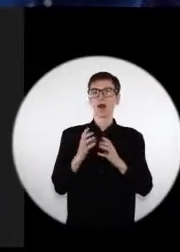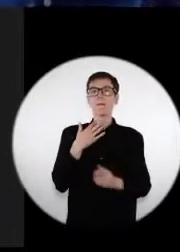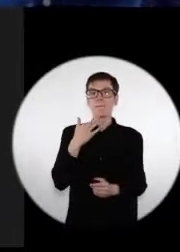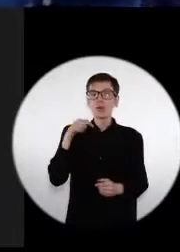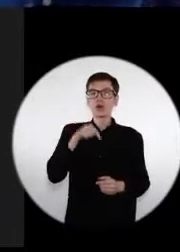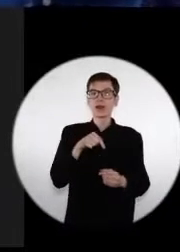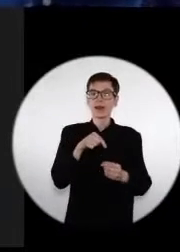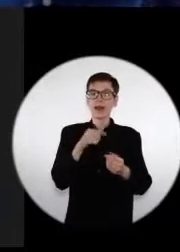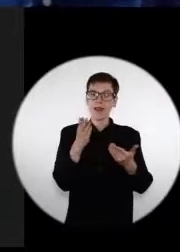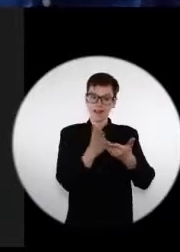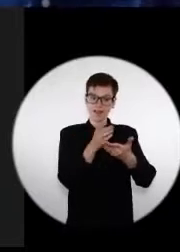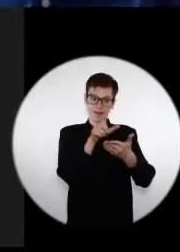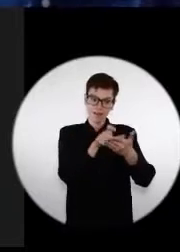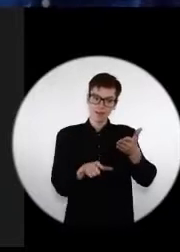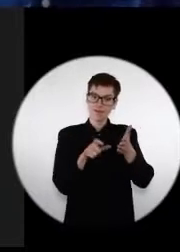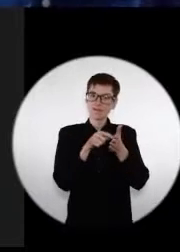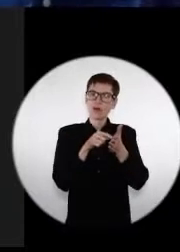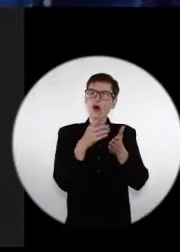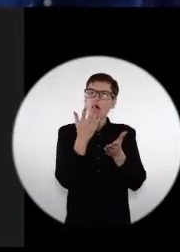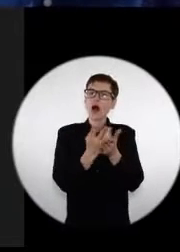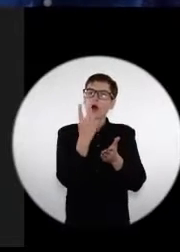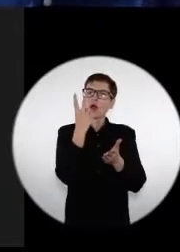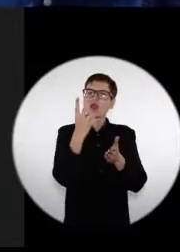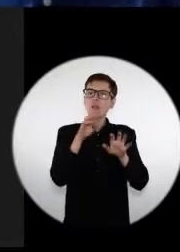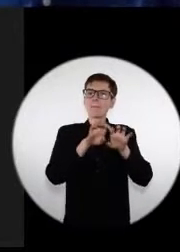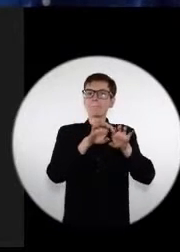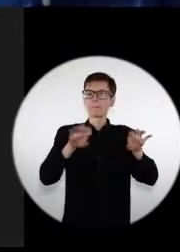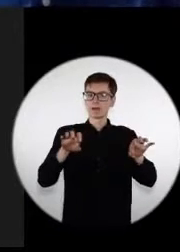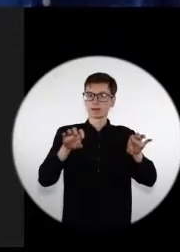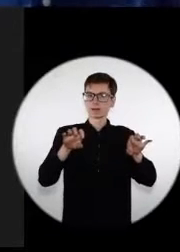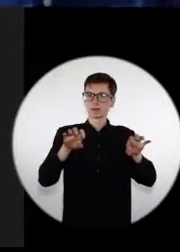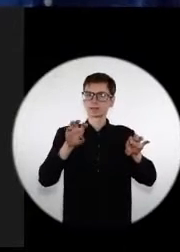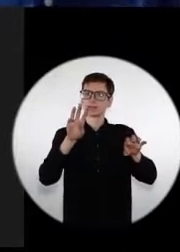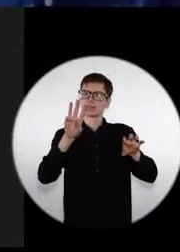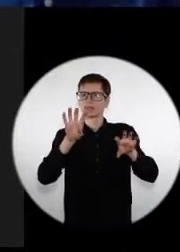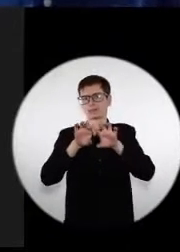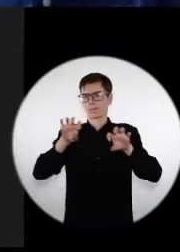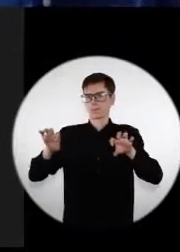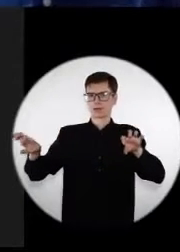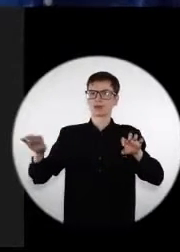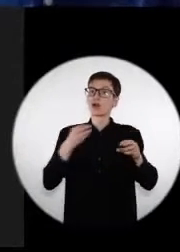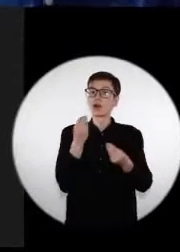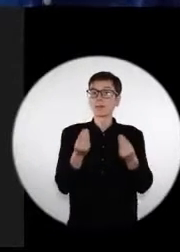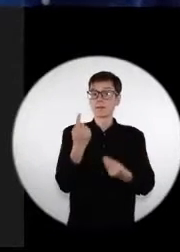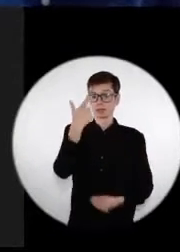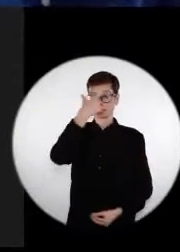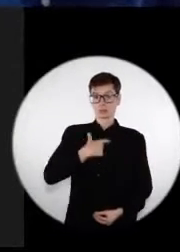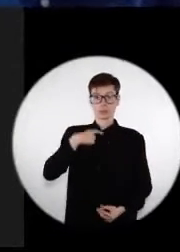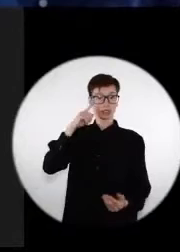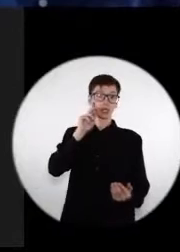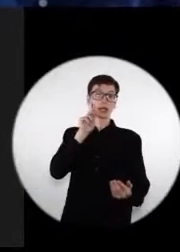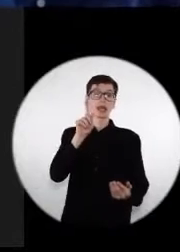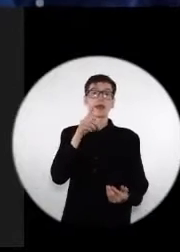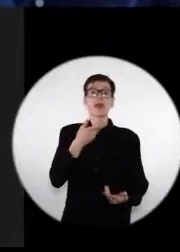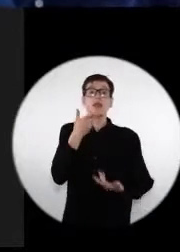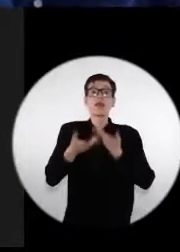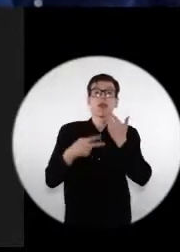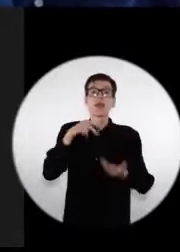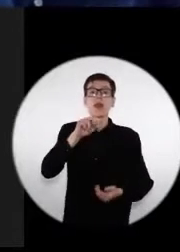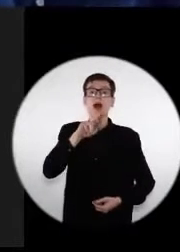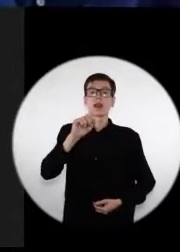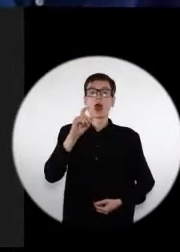una coreografía grupal porque era un texto que está dividido en tres partes y se narra